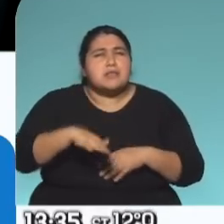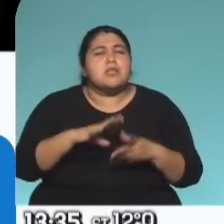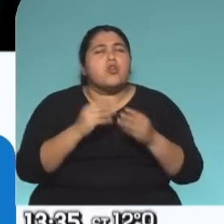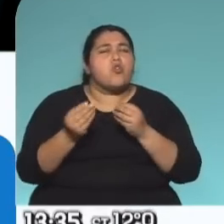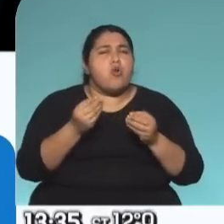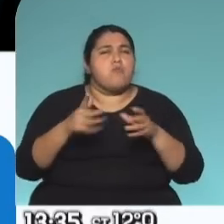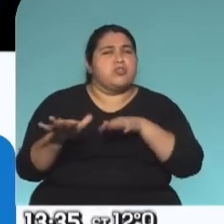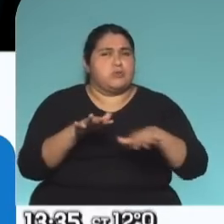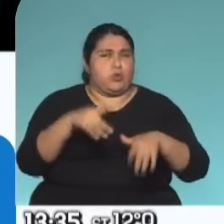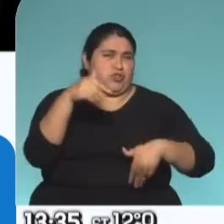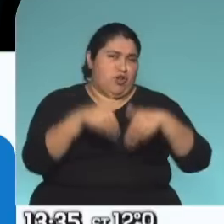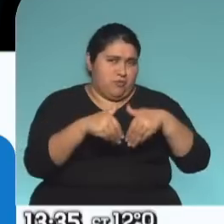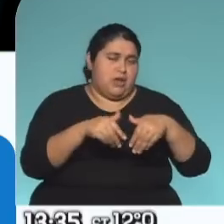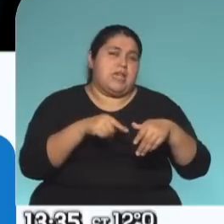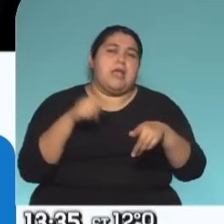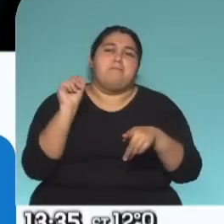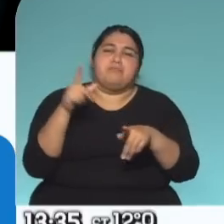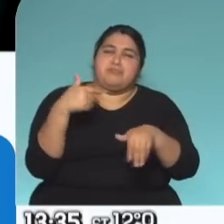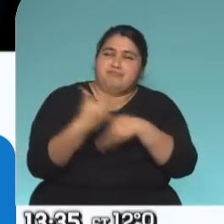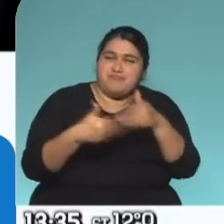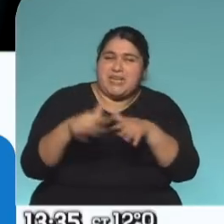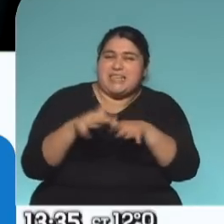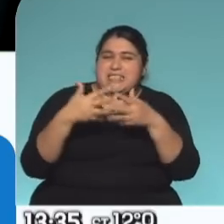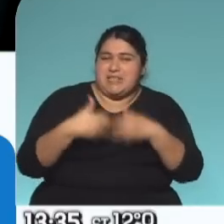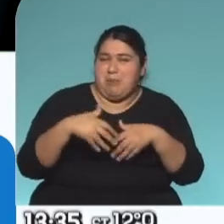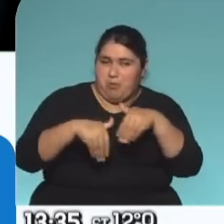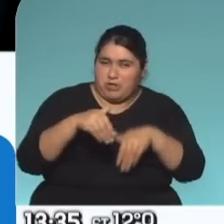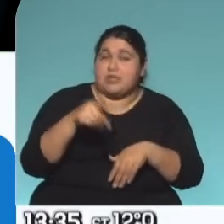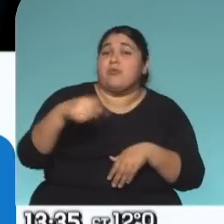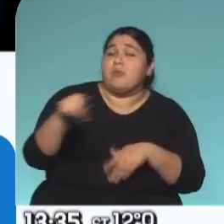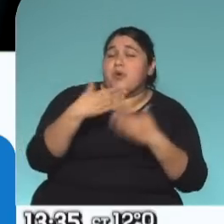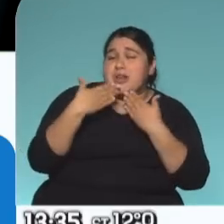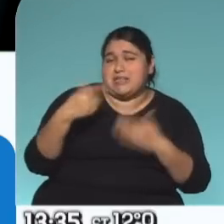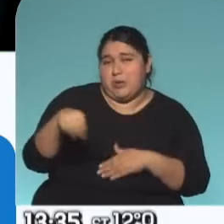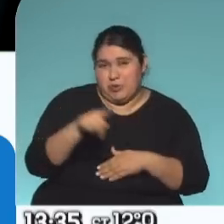que pasa con las elecciones y con el proceso político en Bolivia. Gracias. Gracias a ustedes.